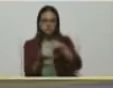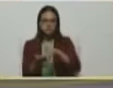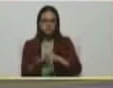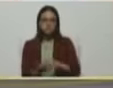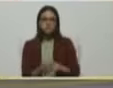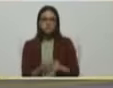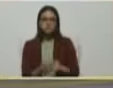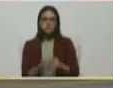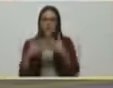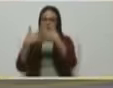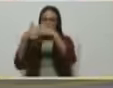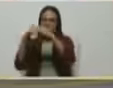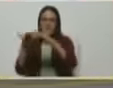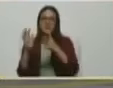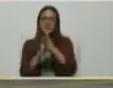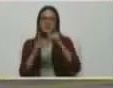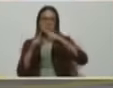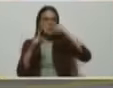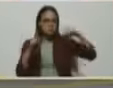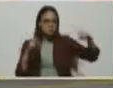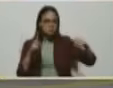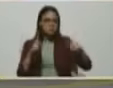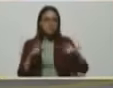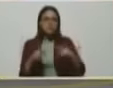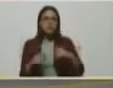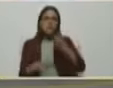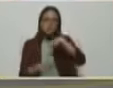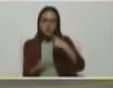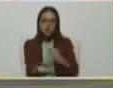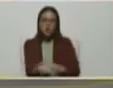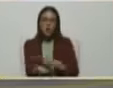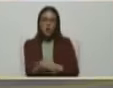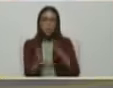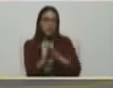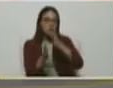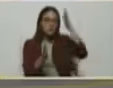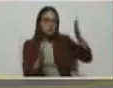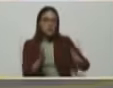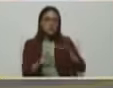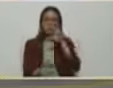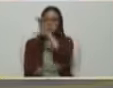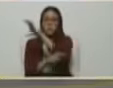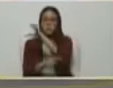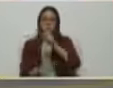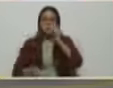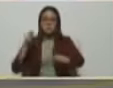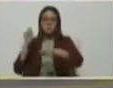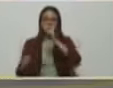Industrias Energéticas de nuestra hermana y vecina República de Trinidad y Tobago.